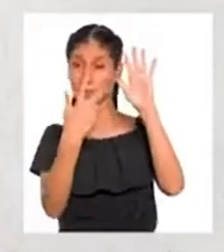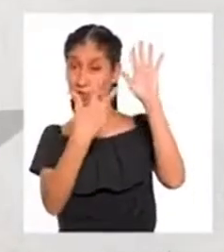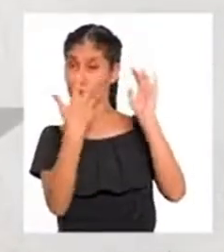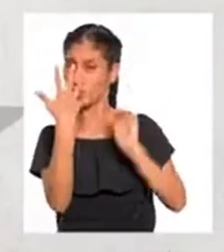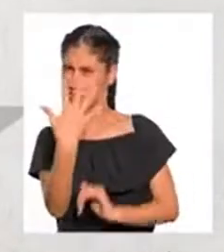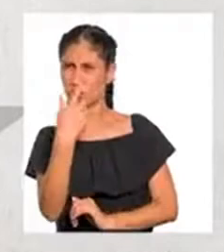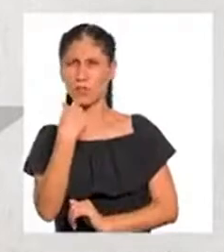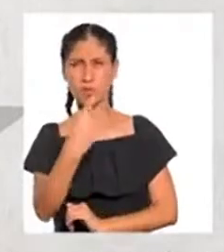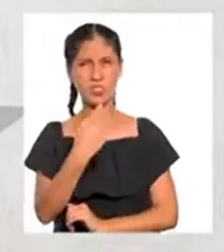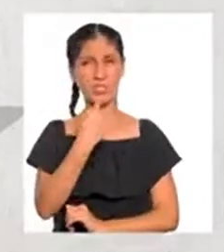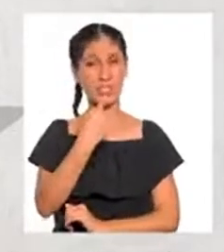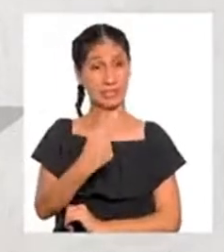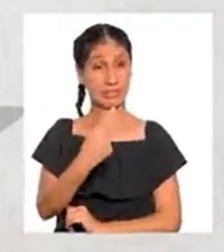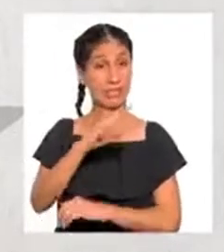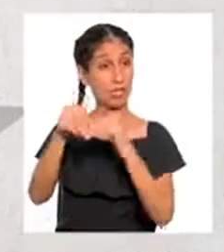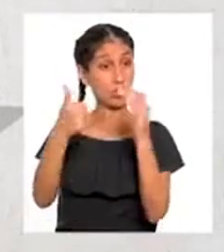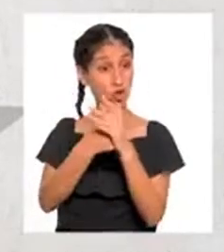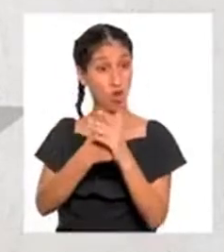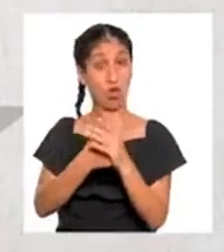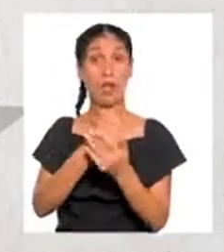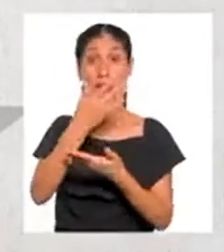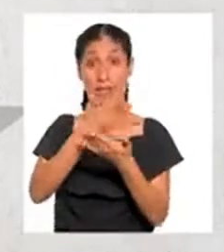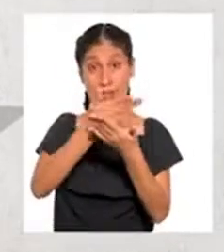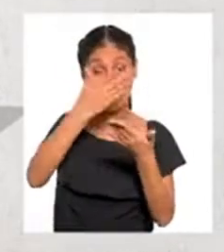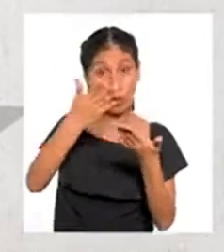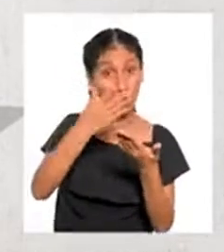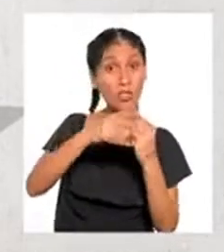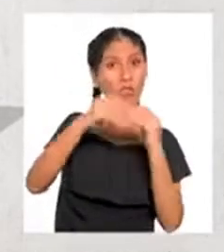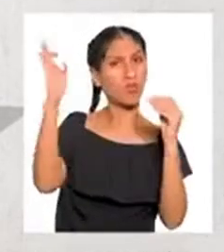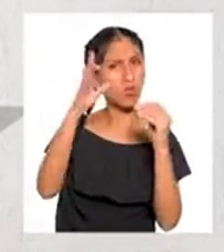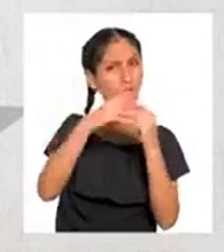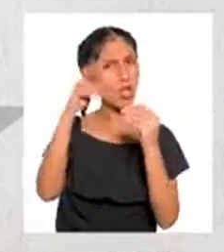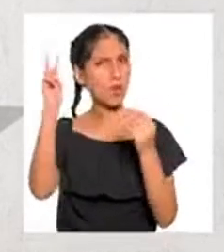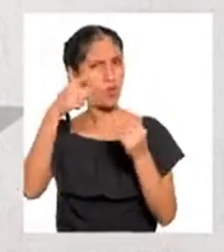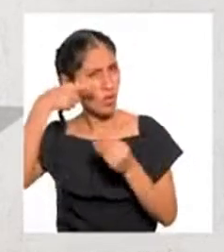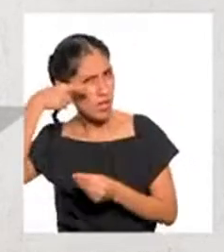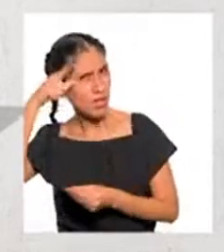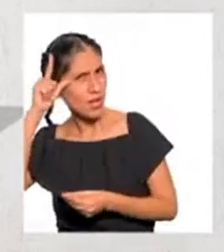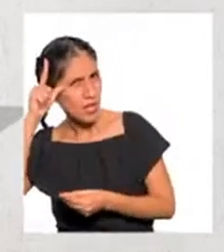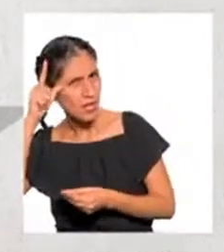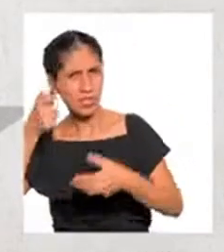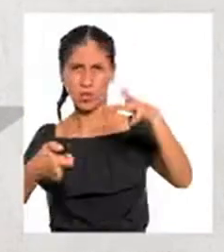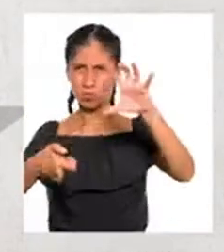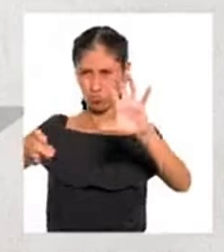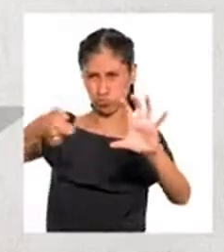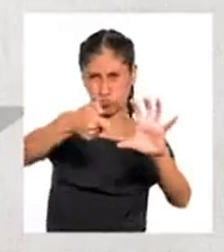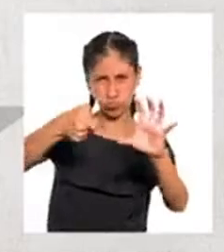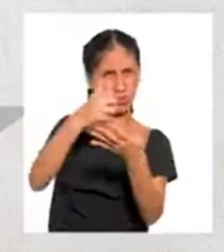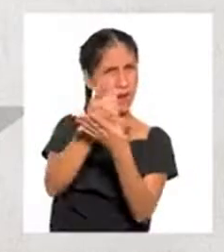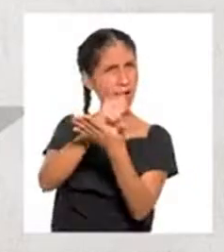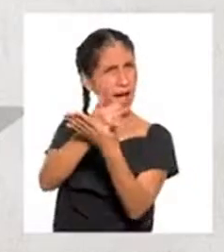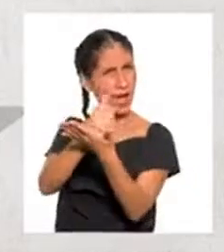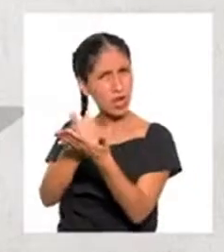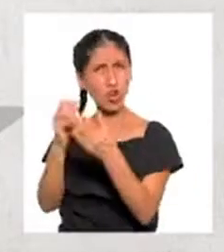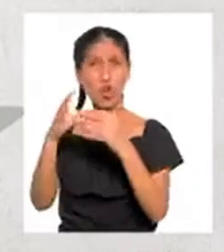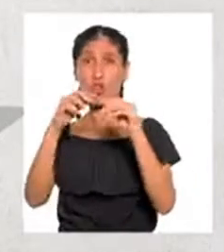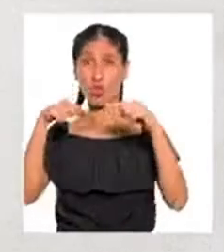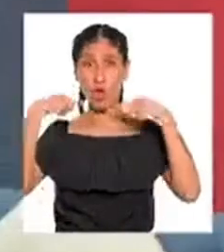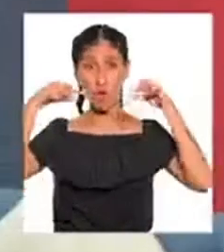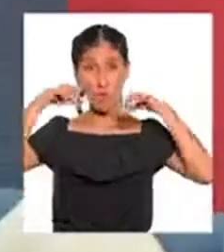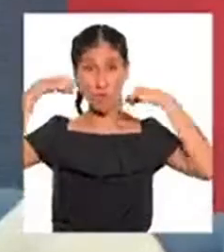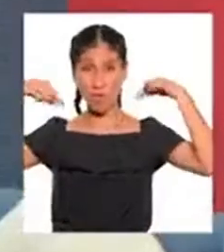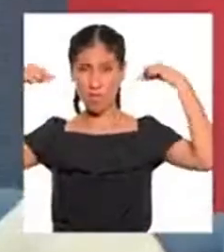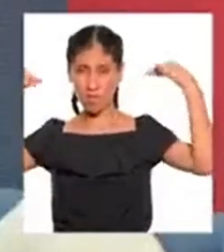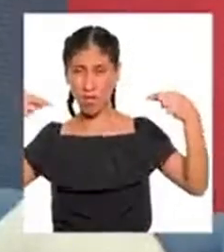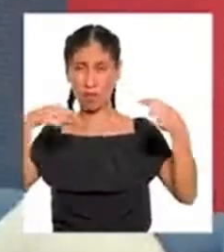inflación, se dictó el alza de precios de los productos de primera necesidad, como la leche, la gasolina, el arroz y los fideos, que componían